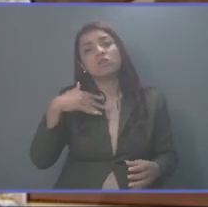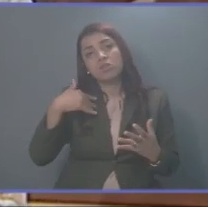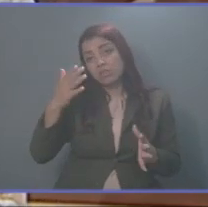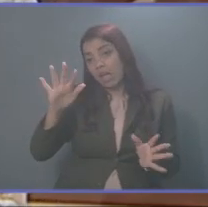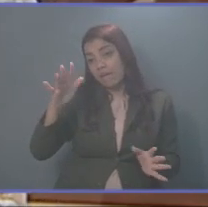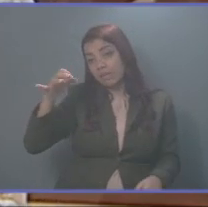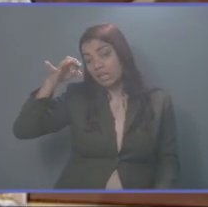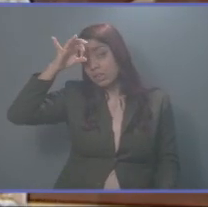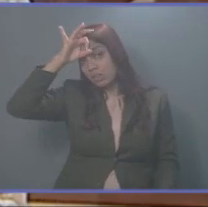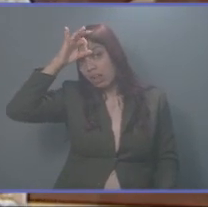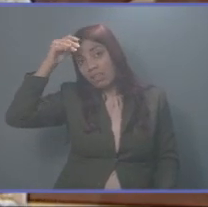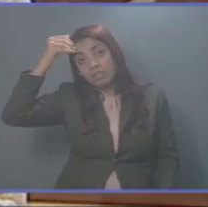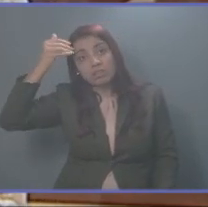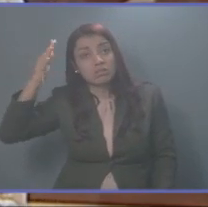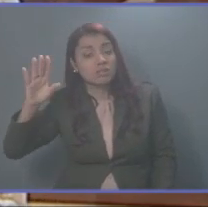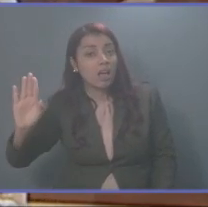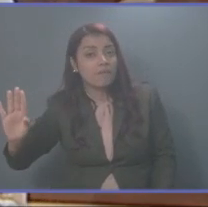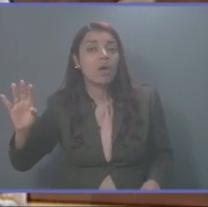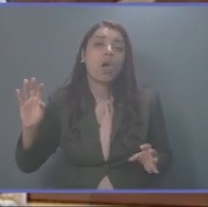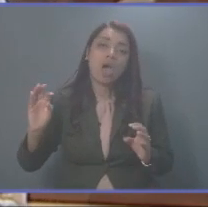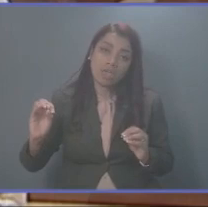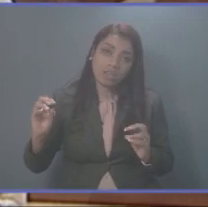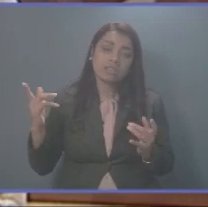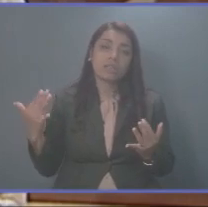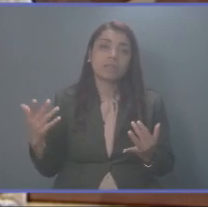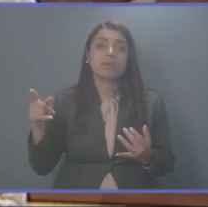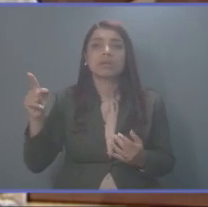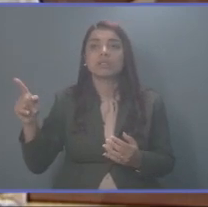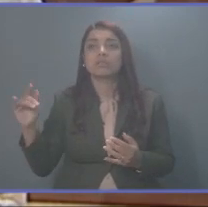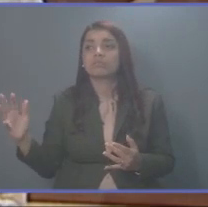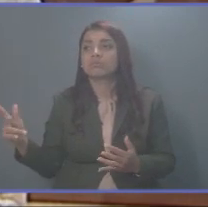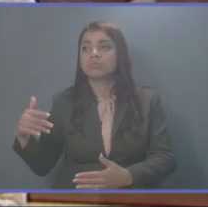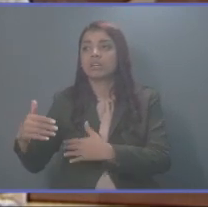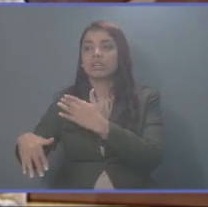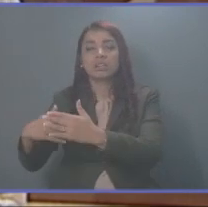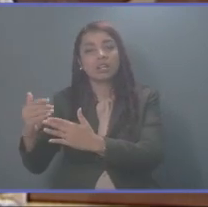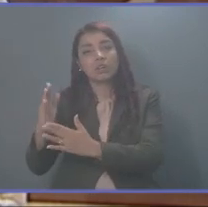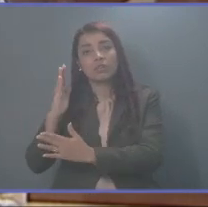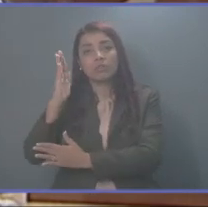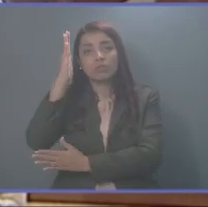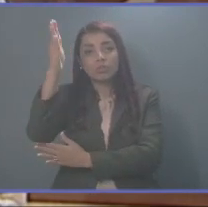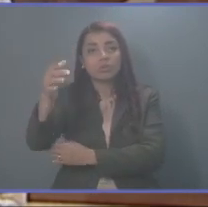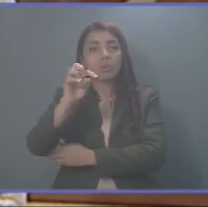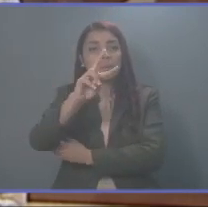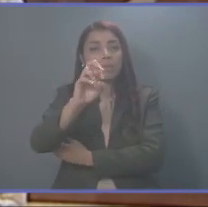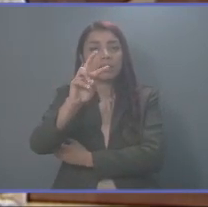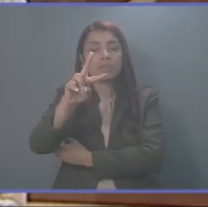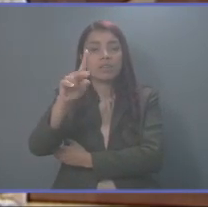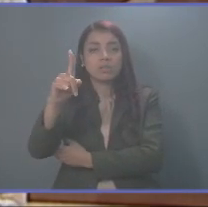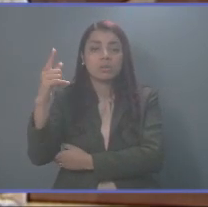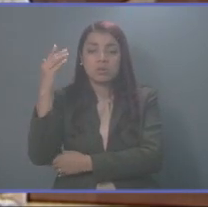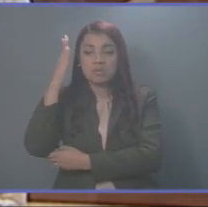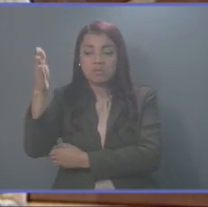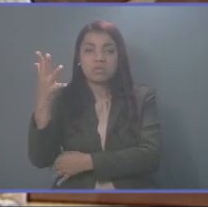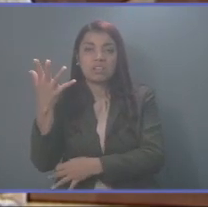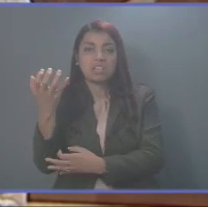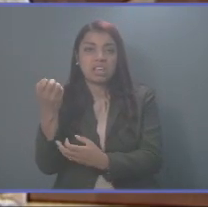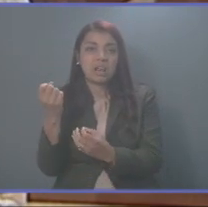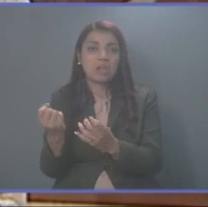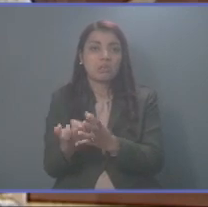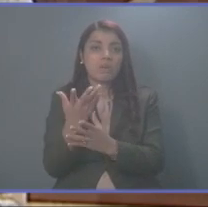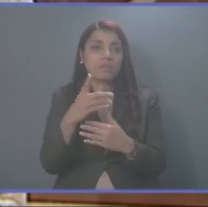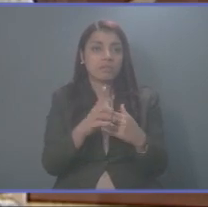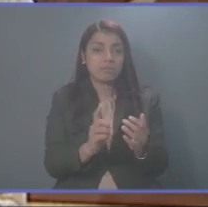otros porque se encuentra en campaña y espera que su movimiento gane más diputados en la próxima elección. Sin